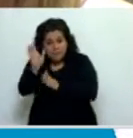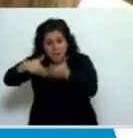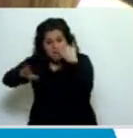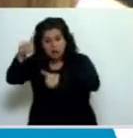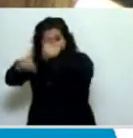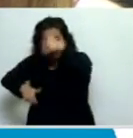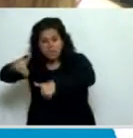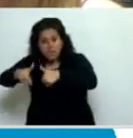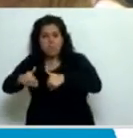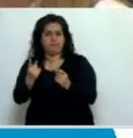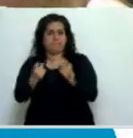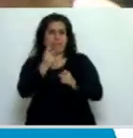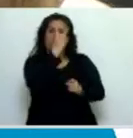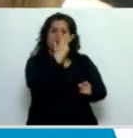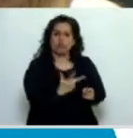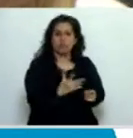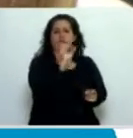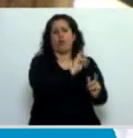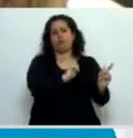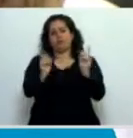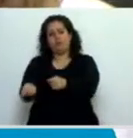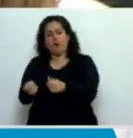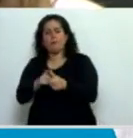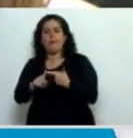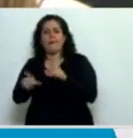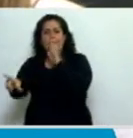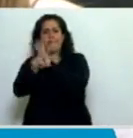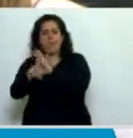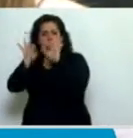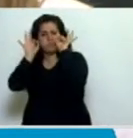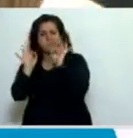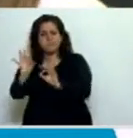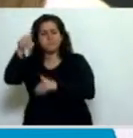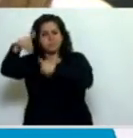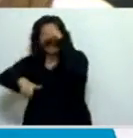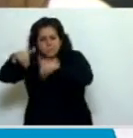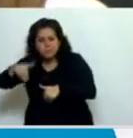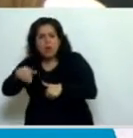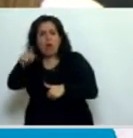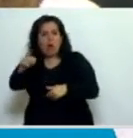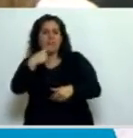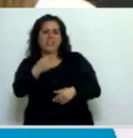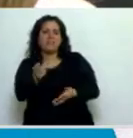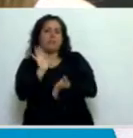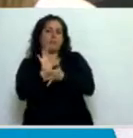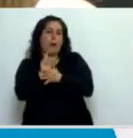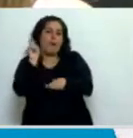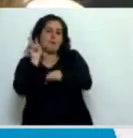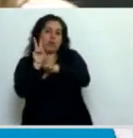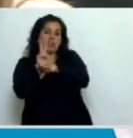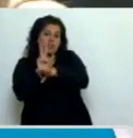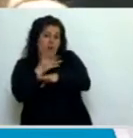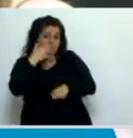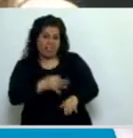los 2/3 de los votos, o se lo deroga o se deroga la ley en su conjunto, la declamada protección a través de los 2/3